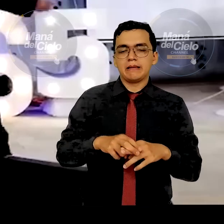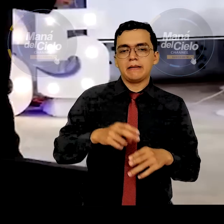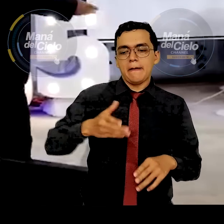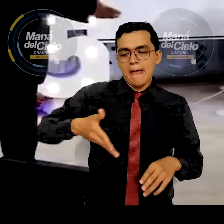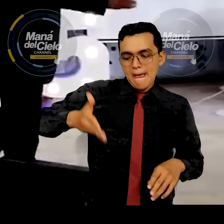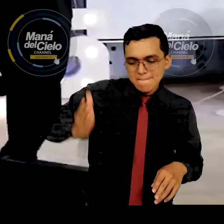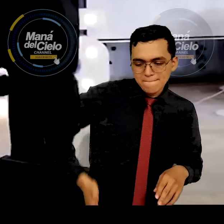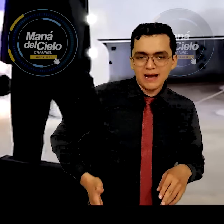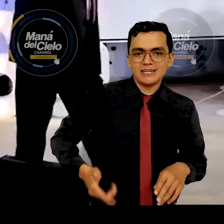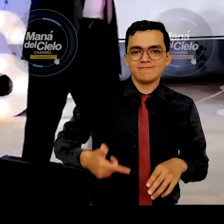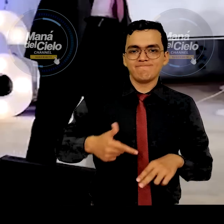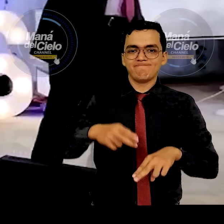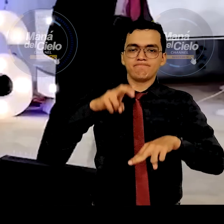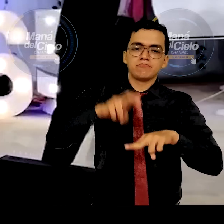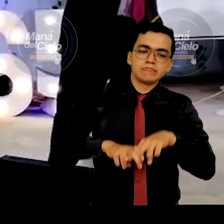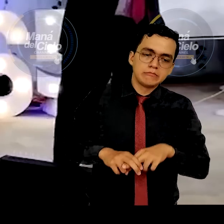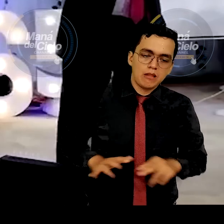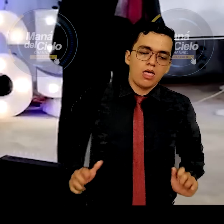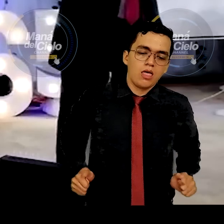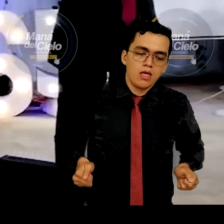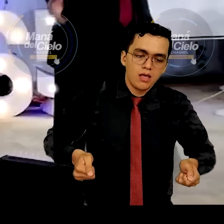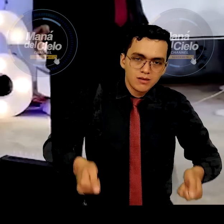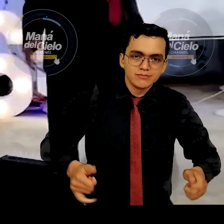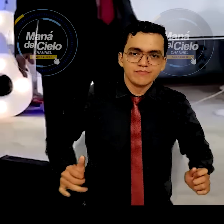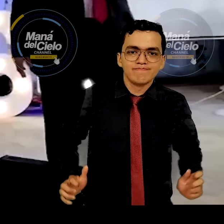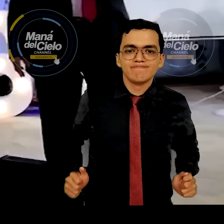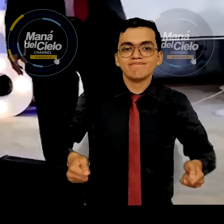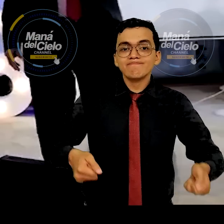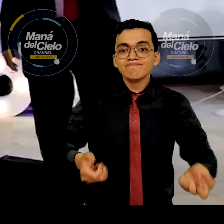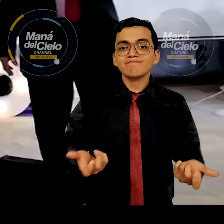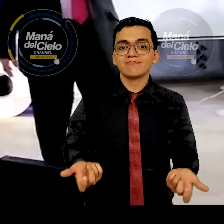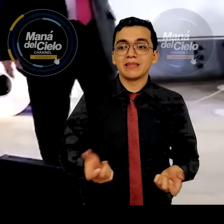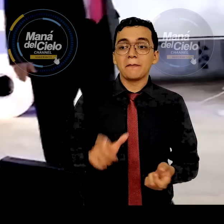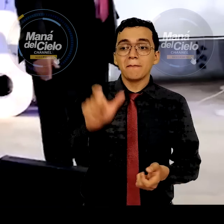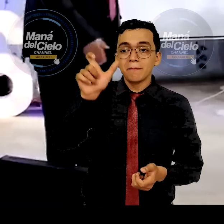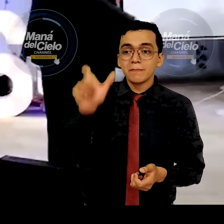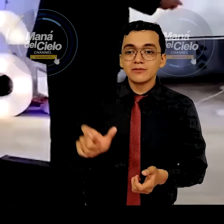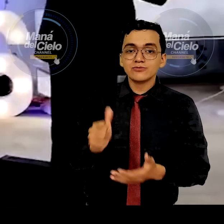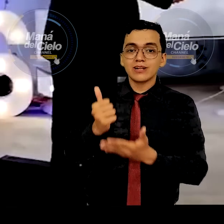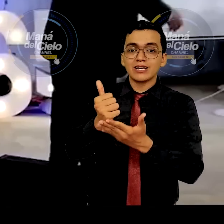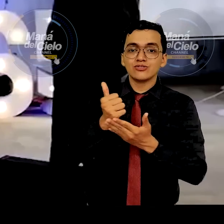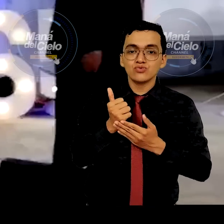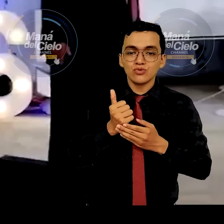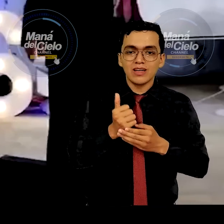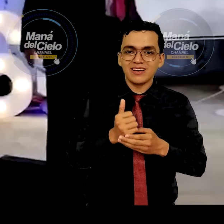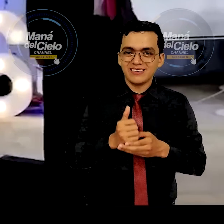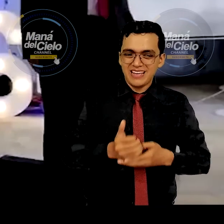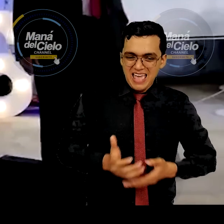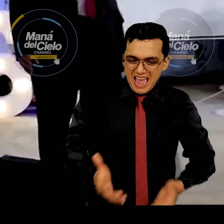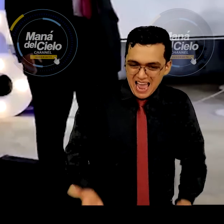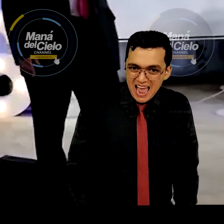Me cargaban a la casa, me dejaban cargado. Y yo predicaba sentado.